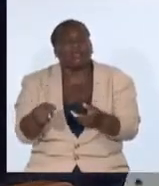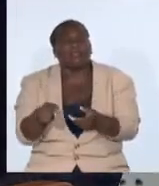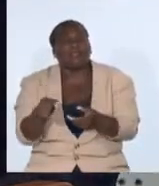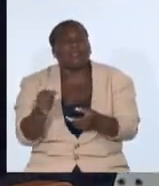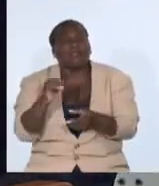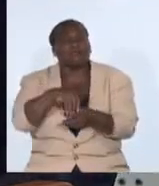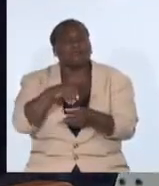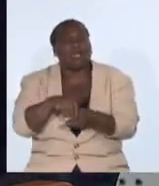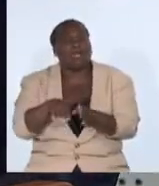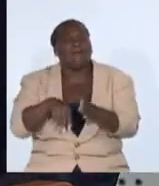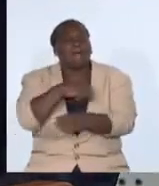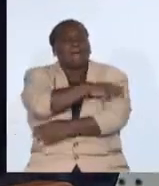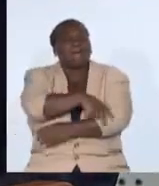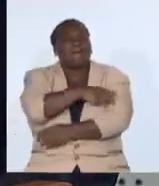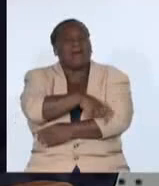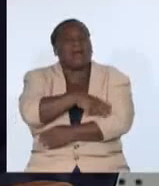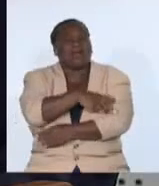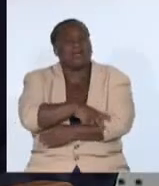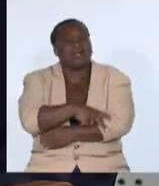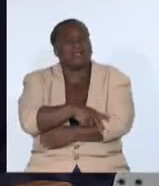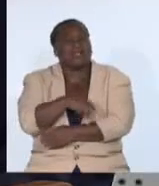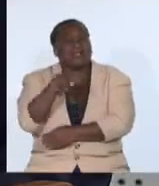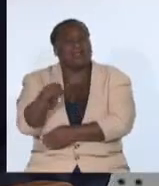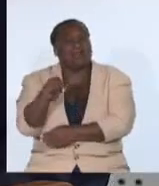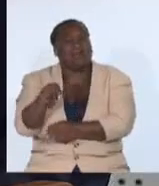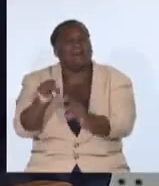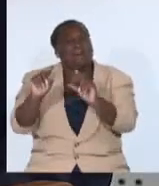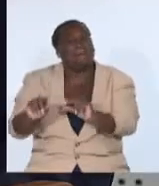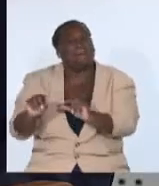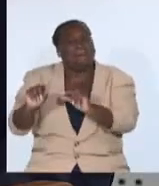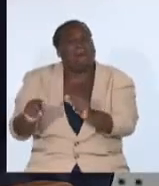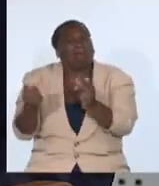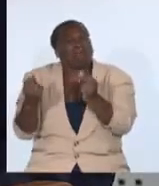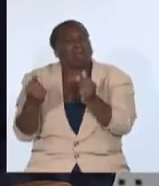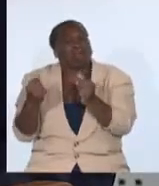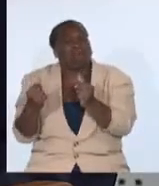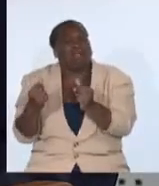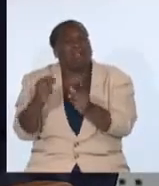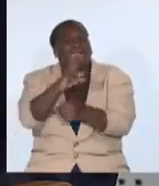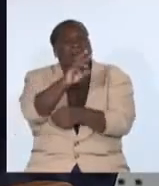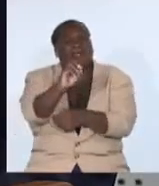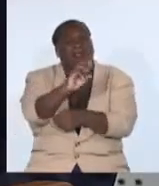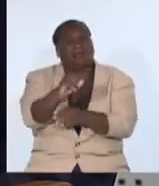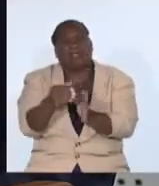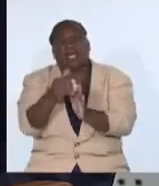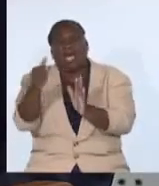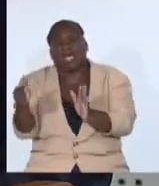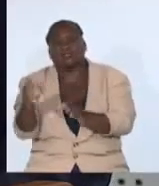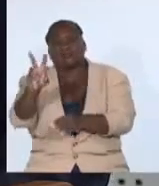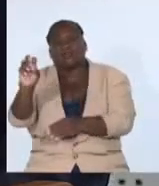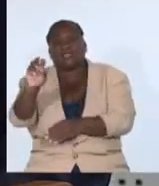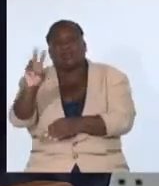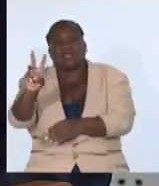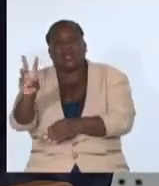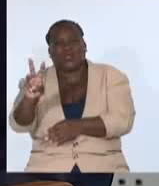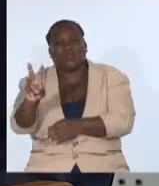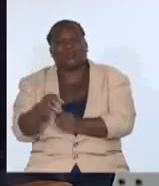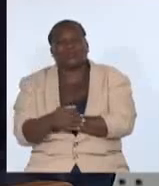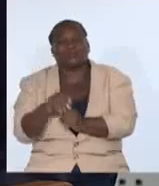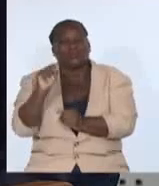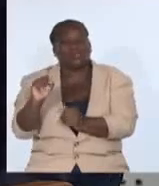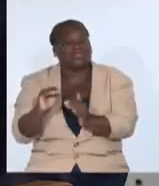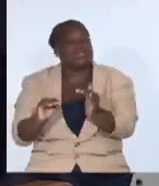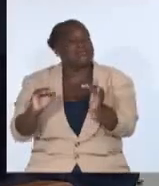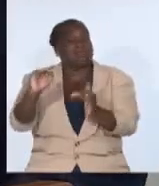países menos adelantados y otro de renta baja desde 2020 hasta finales de noviembre de 2022 no sobrepasa